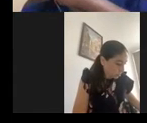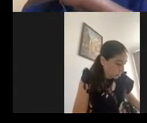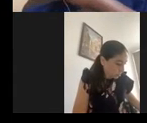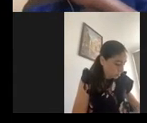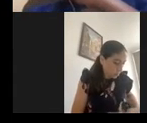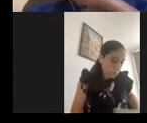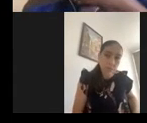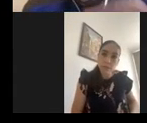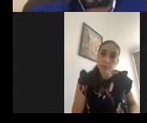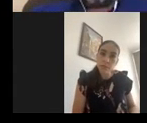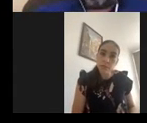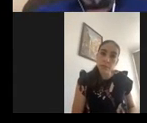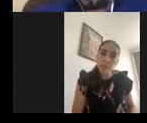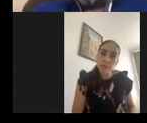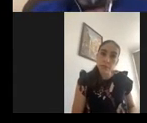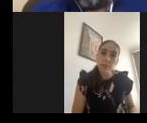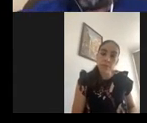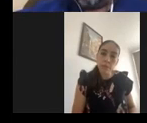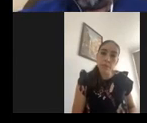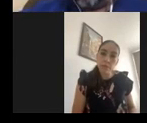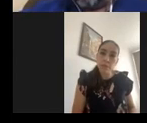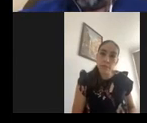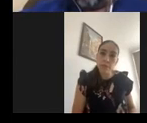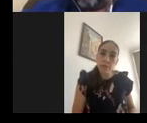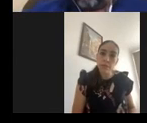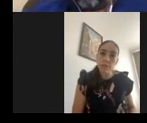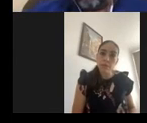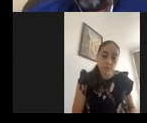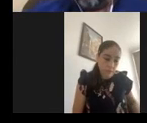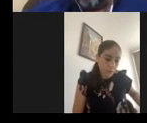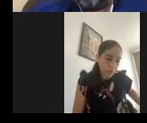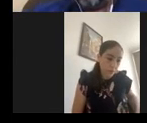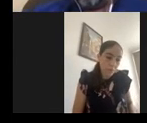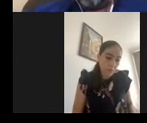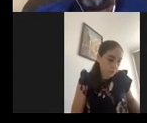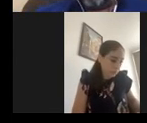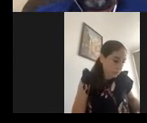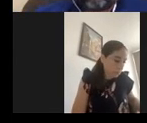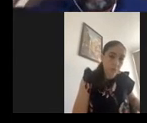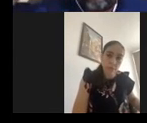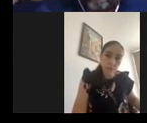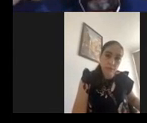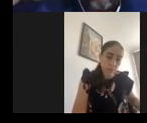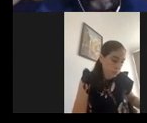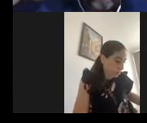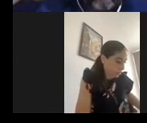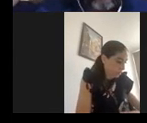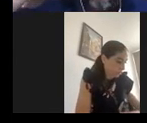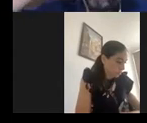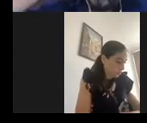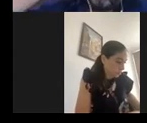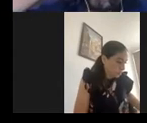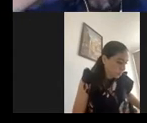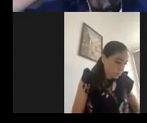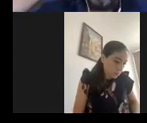sigue utilizando, pero que se haga también de una manera más segura para ellos. Y, por un lado, para que se siga pacificando y por la